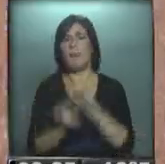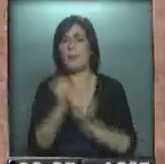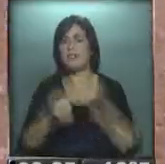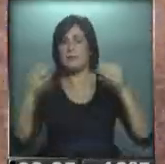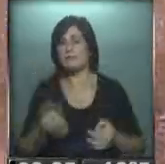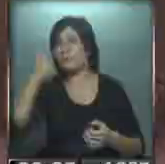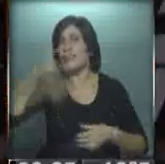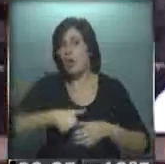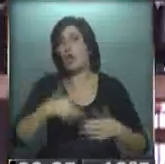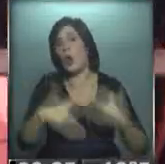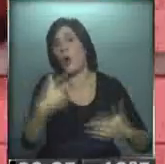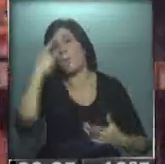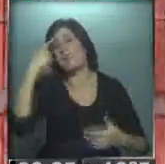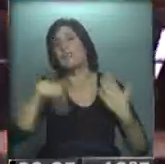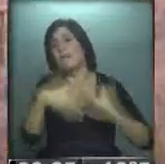seria, ¿no?